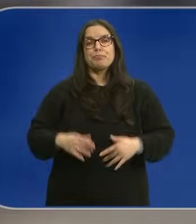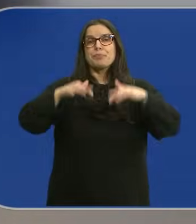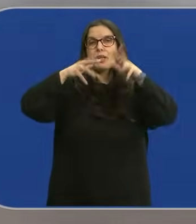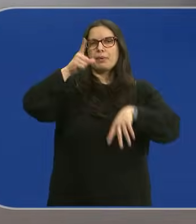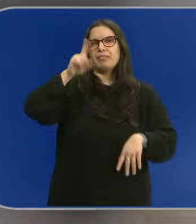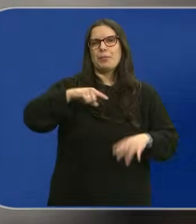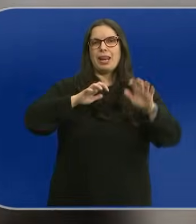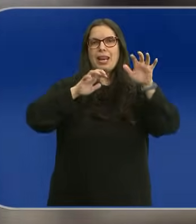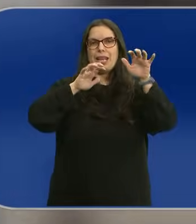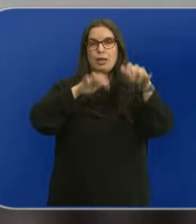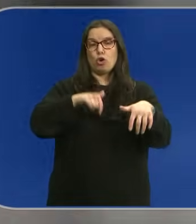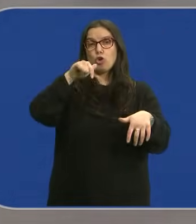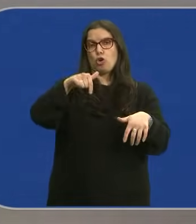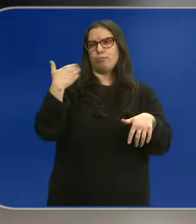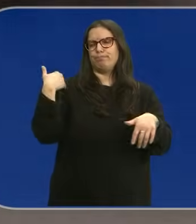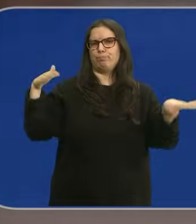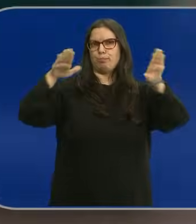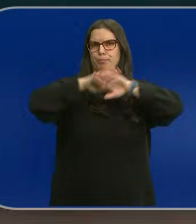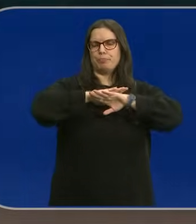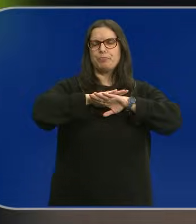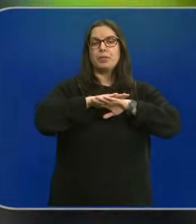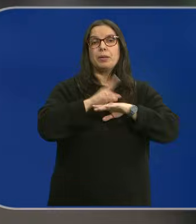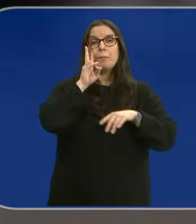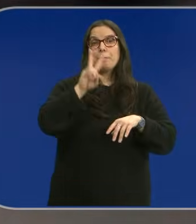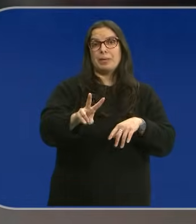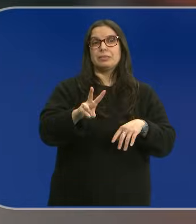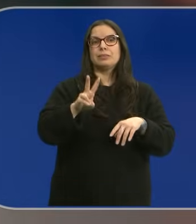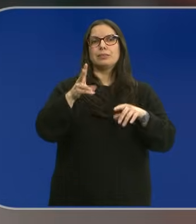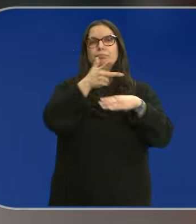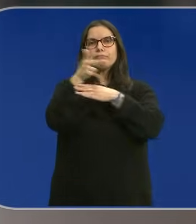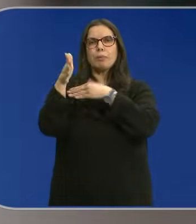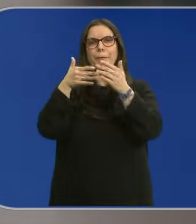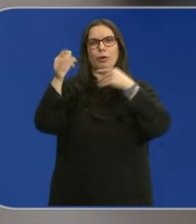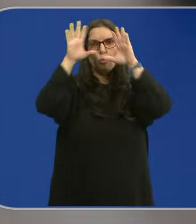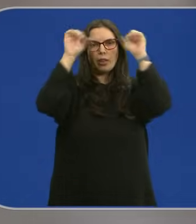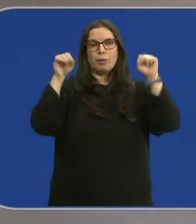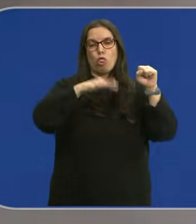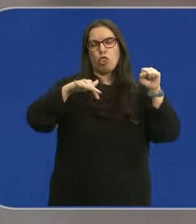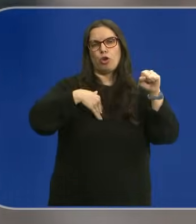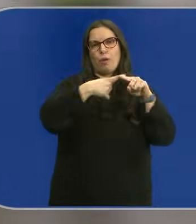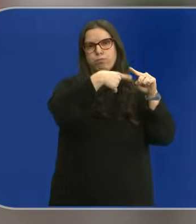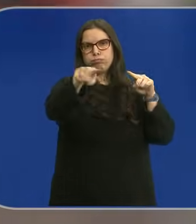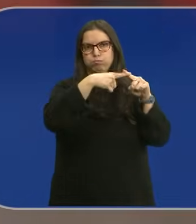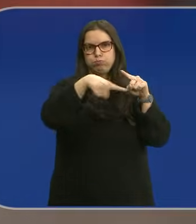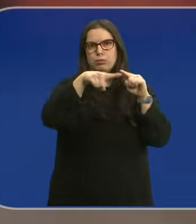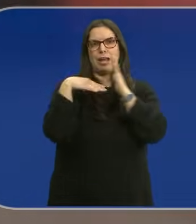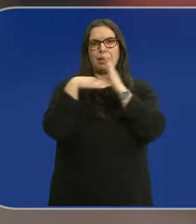Nieve también en León durante esta madrugada. Estas son las imágenes de la Guardia Civil de uno de los desembolsamientos que han tenido que